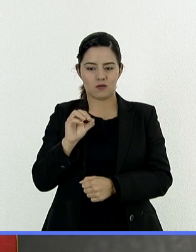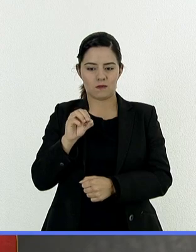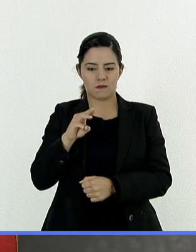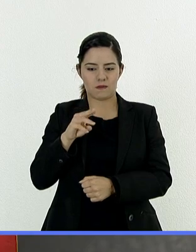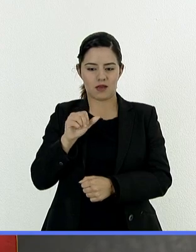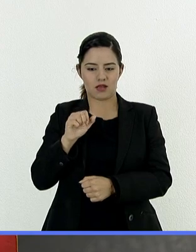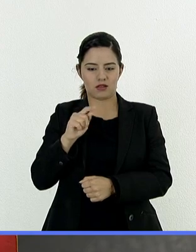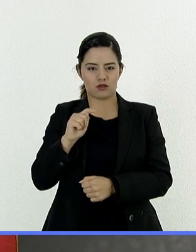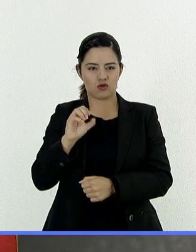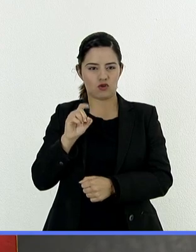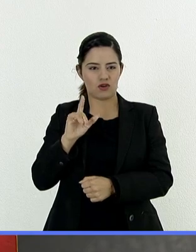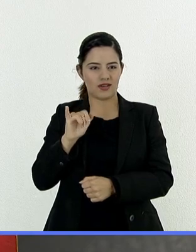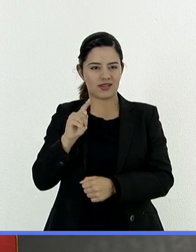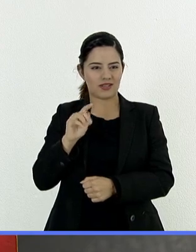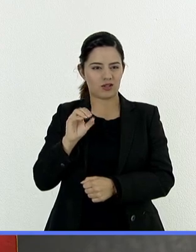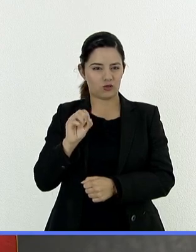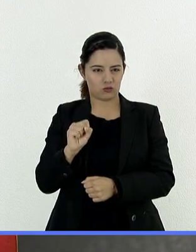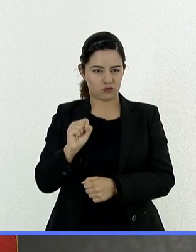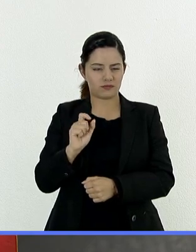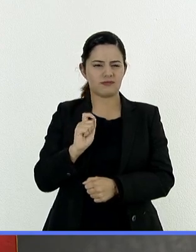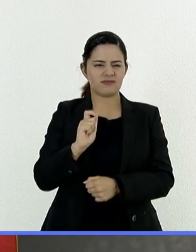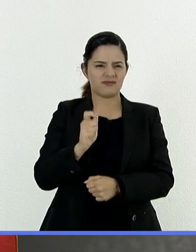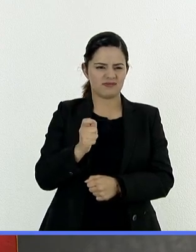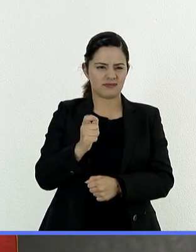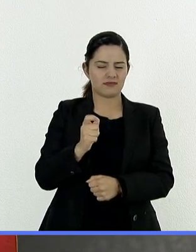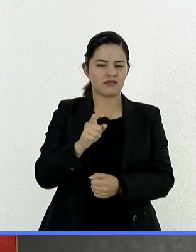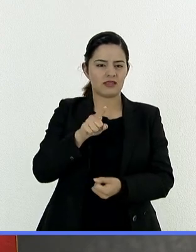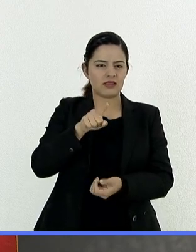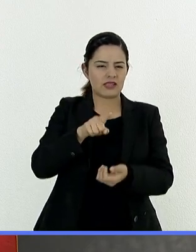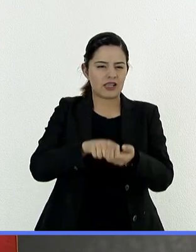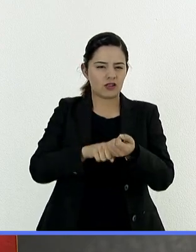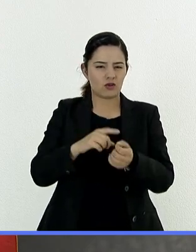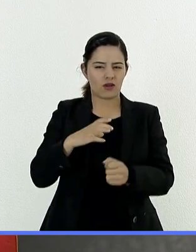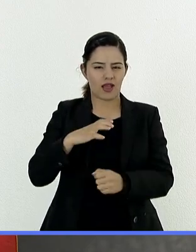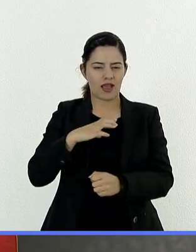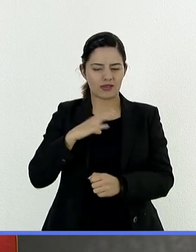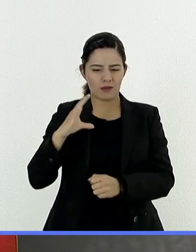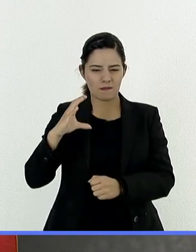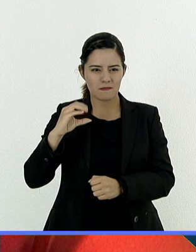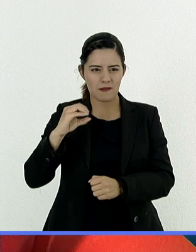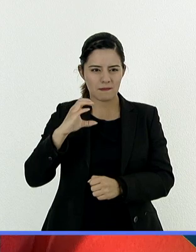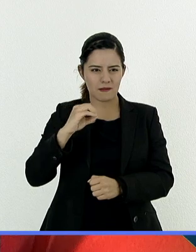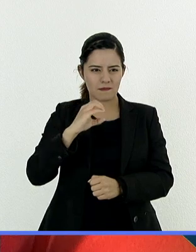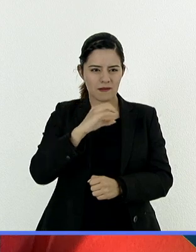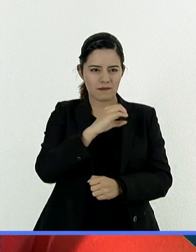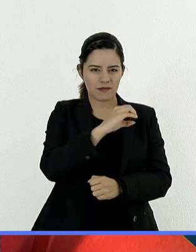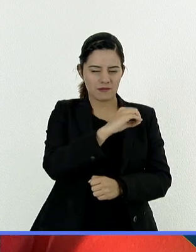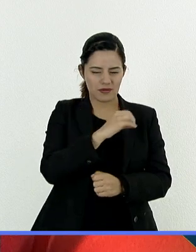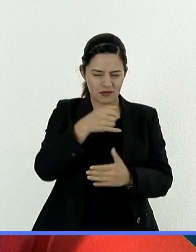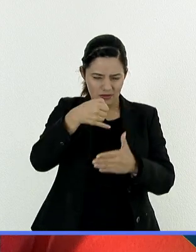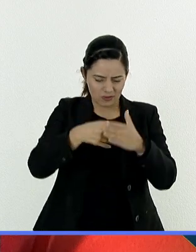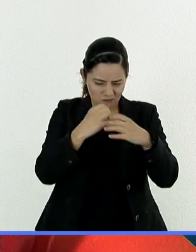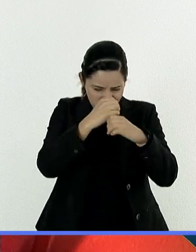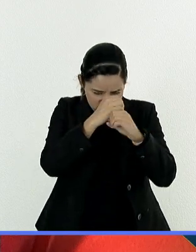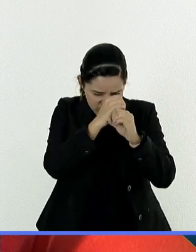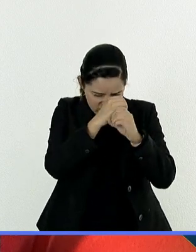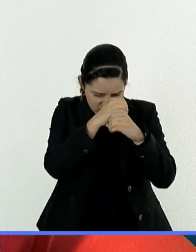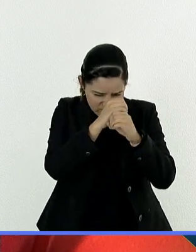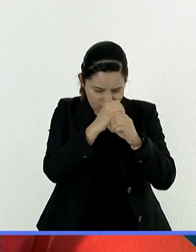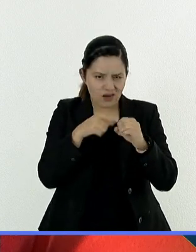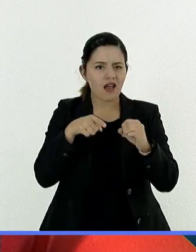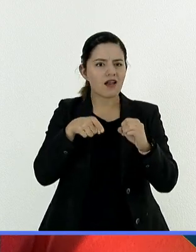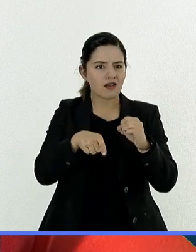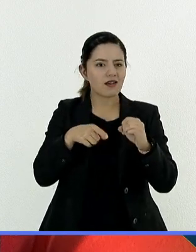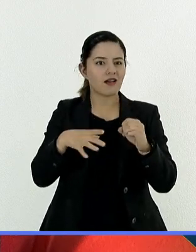colonias de bacterias decía no bacterias vivas y todo lo que esto significa es en verdad un mundo por descubrir